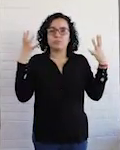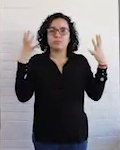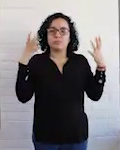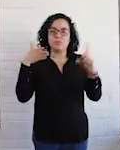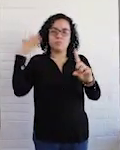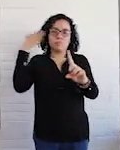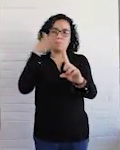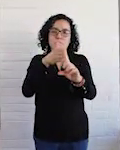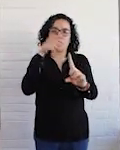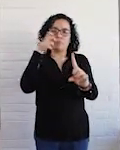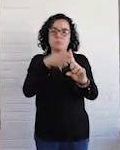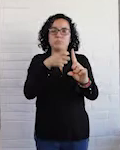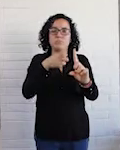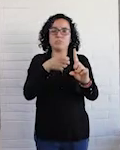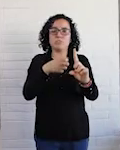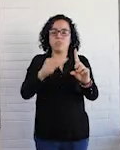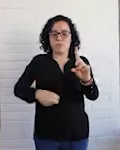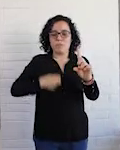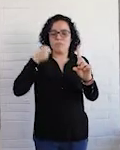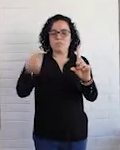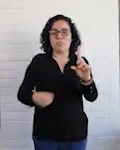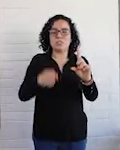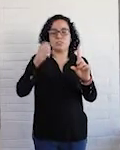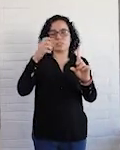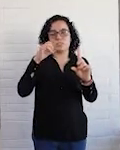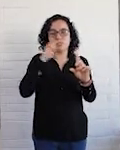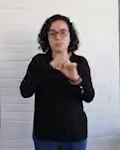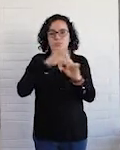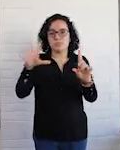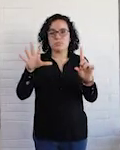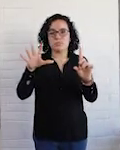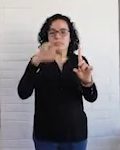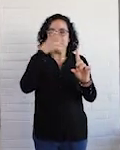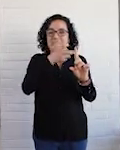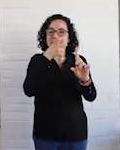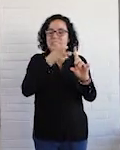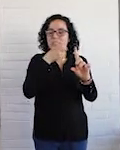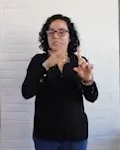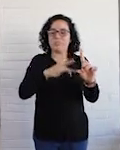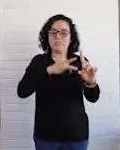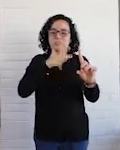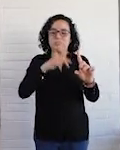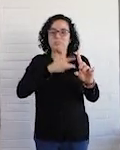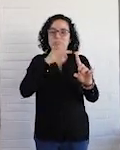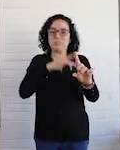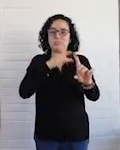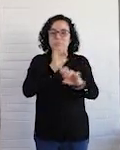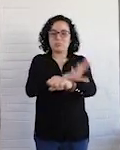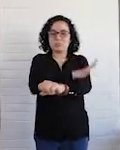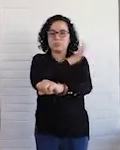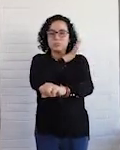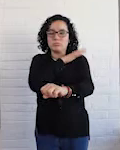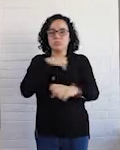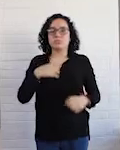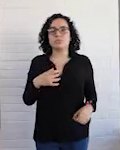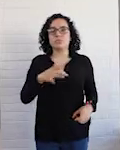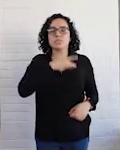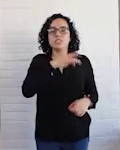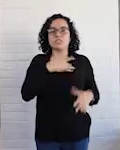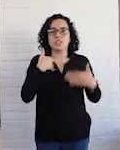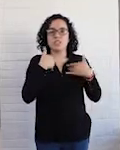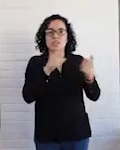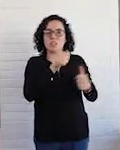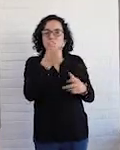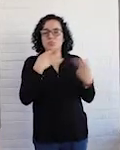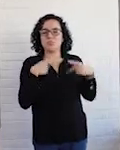que hay que centrarse es en el Hard Data. Lo que nos lleve a las emociones. Lo que nos haga entender qué siente el